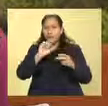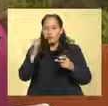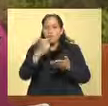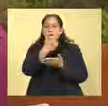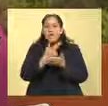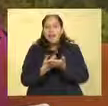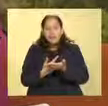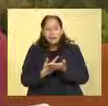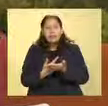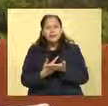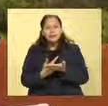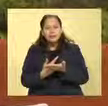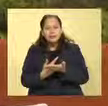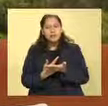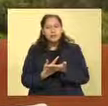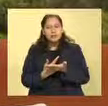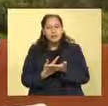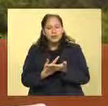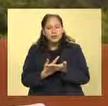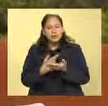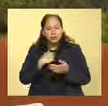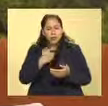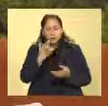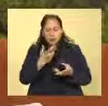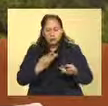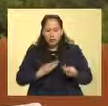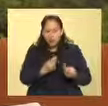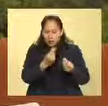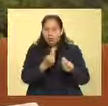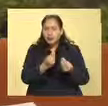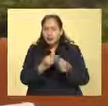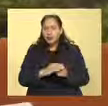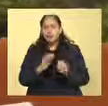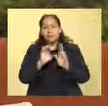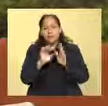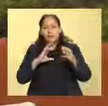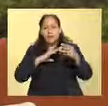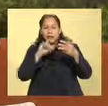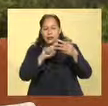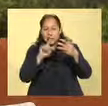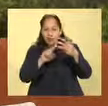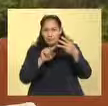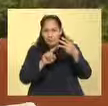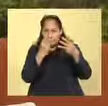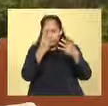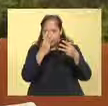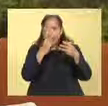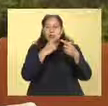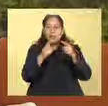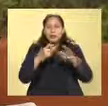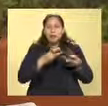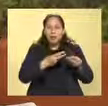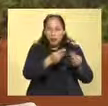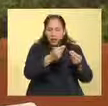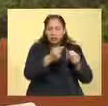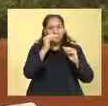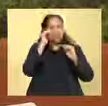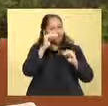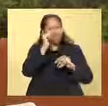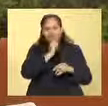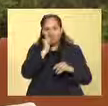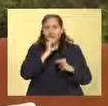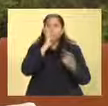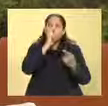lista de nuestros gastos. Y bueno, hay tres tipos de gastos. Los gastos fijos, que son